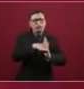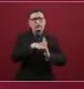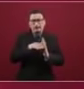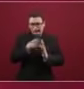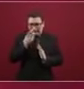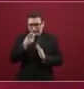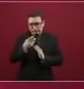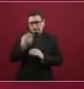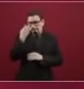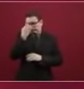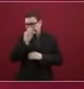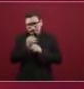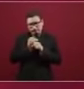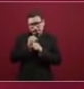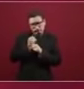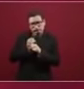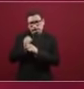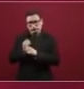está